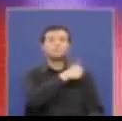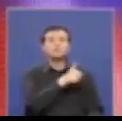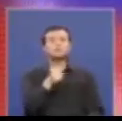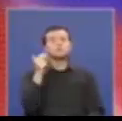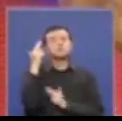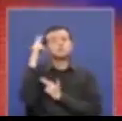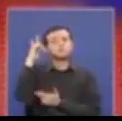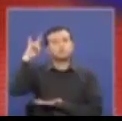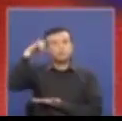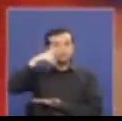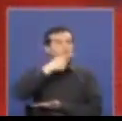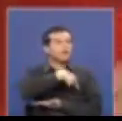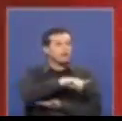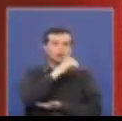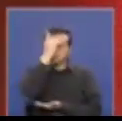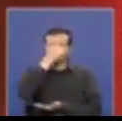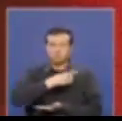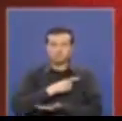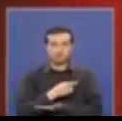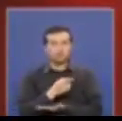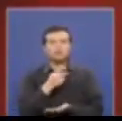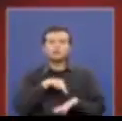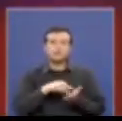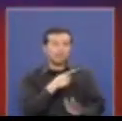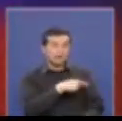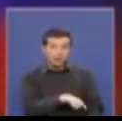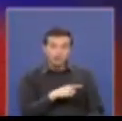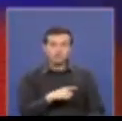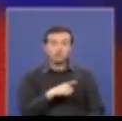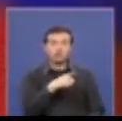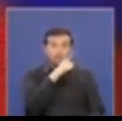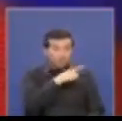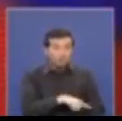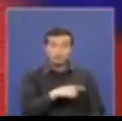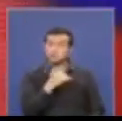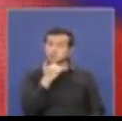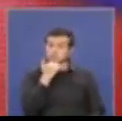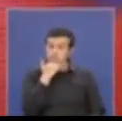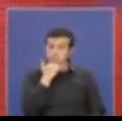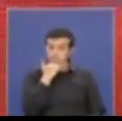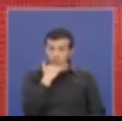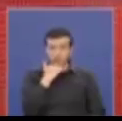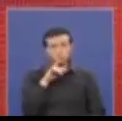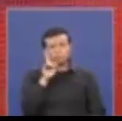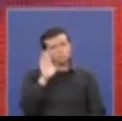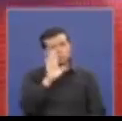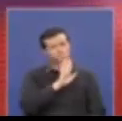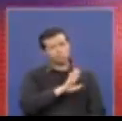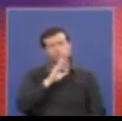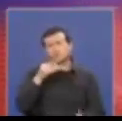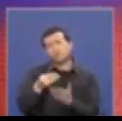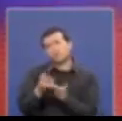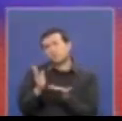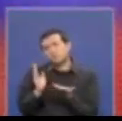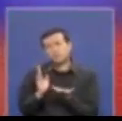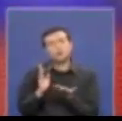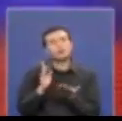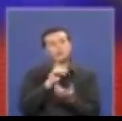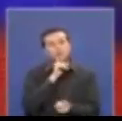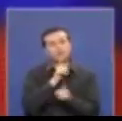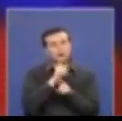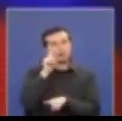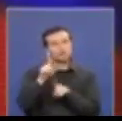compraron helicópteros que, de mala calidad para caerse, absurdo, no resiste el menor análisis. Pero en todo caso, van a buscar hacer escándalo de